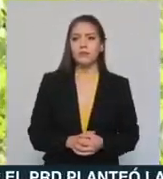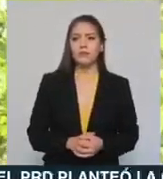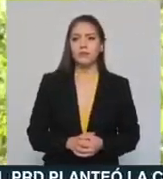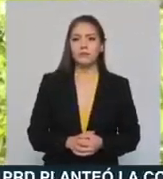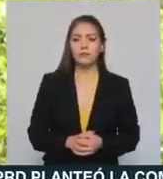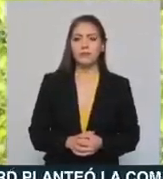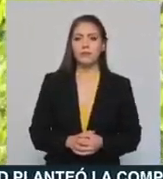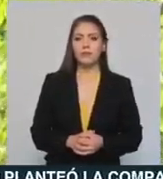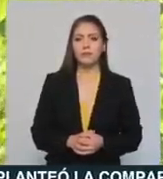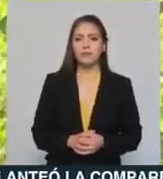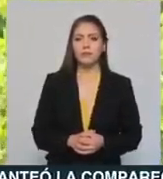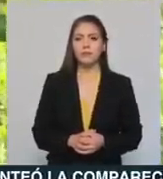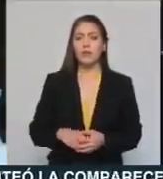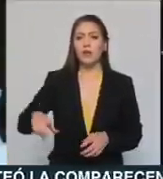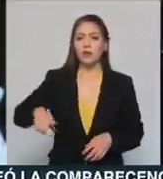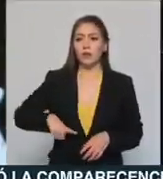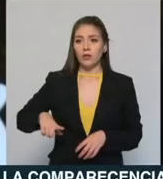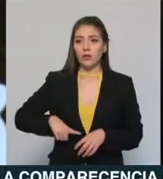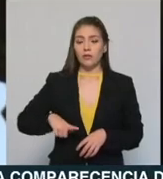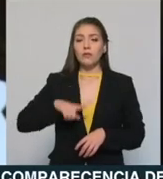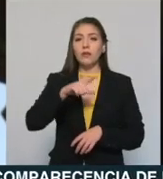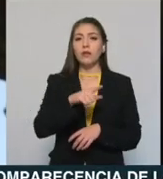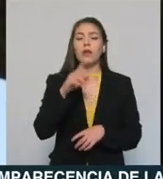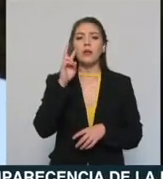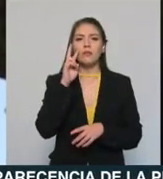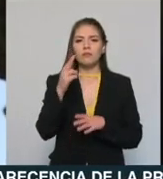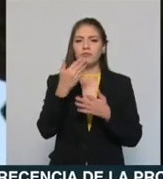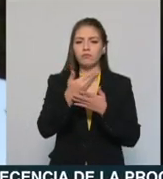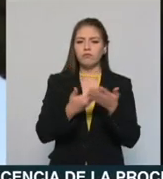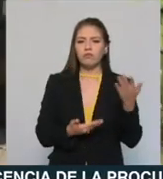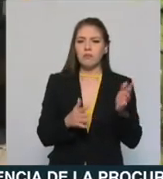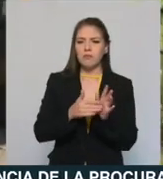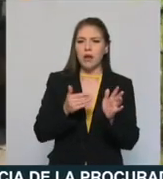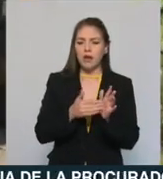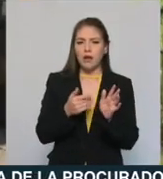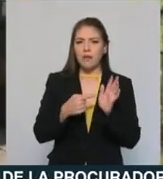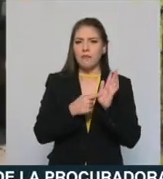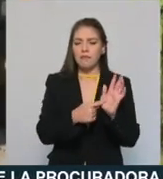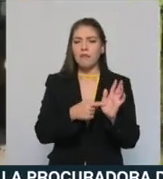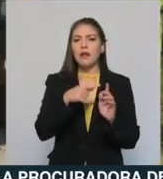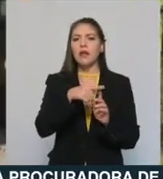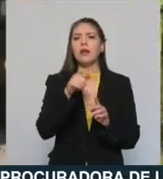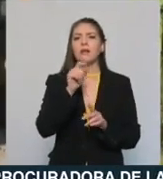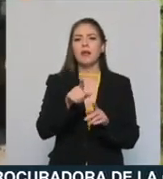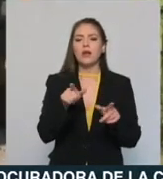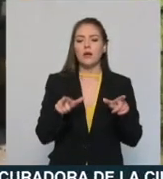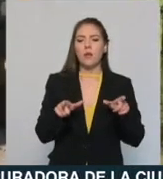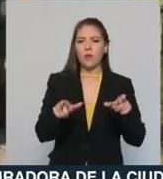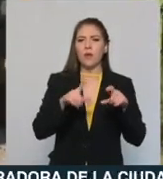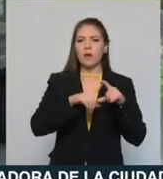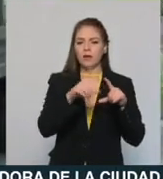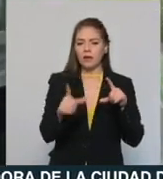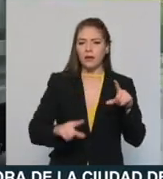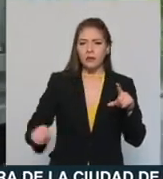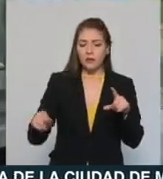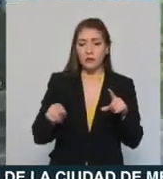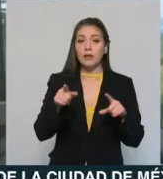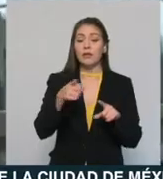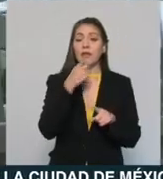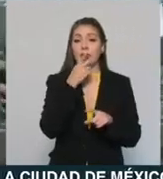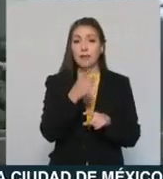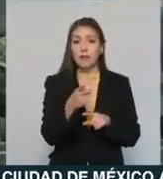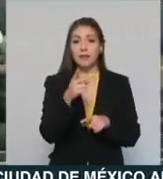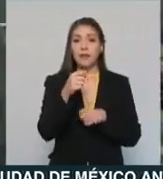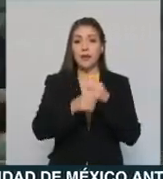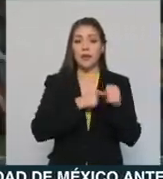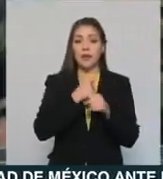El gobierno federal dio a conocer un documento denominado Estructura Orgánica de la Guardia Nacional, en el cual se señala que en 2019